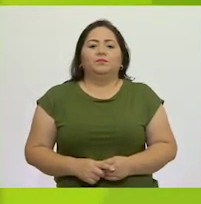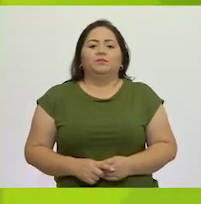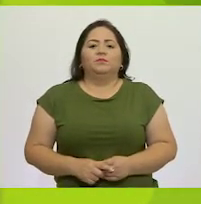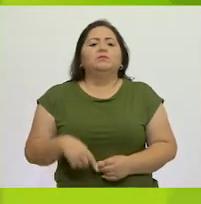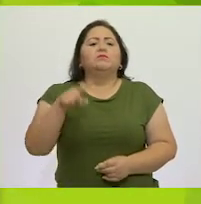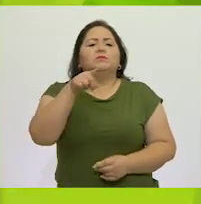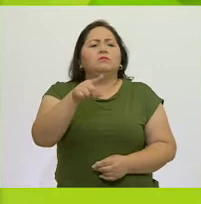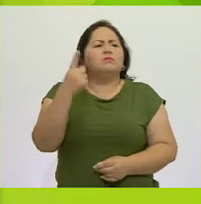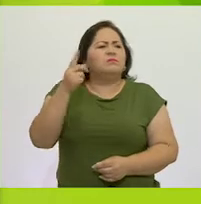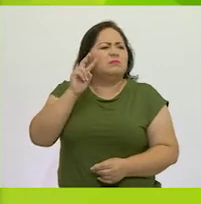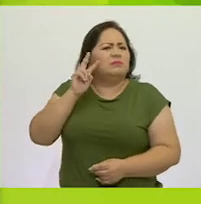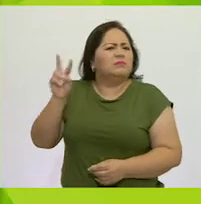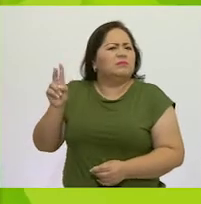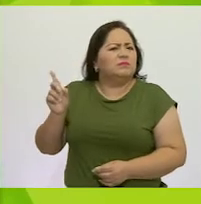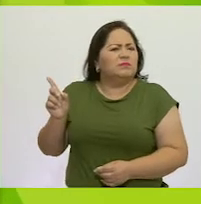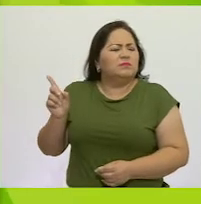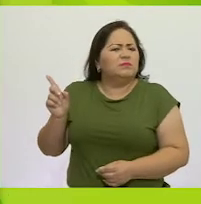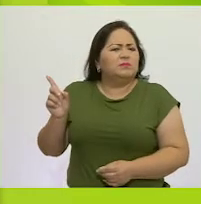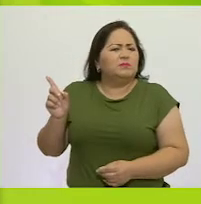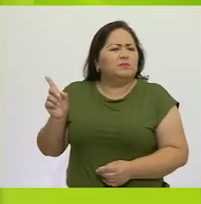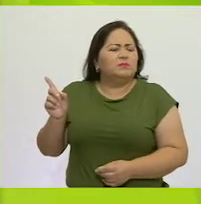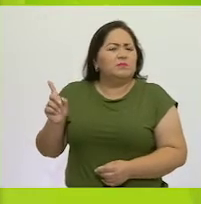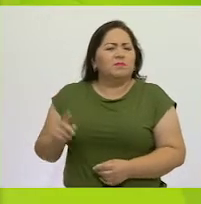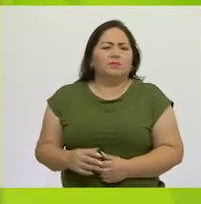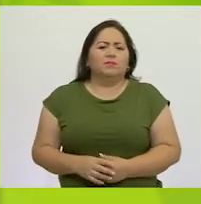¿Qué observas?